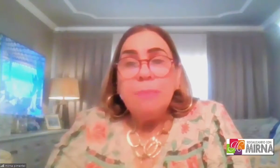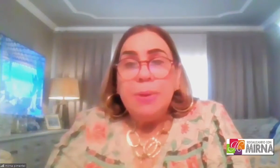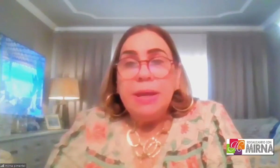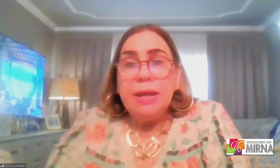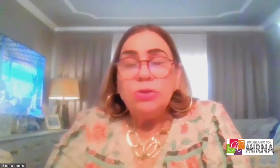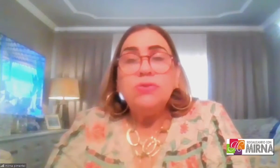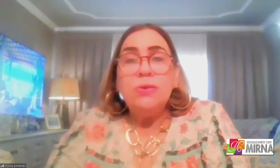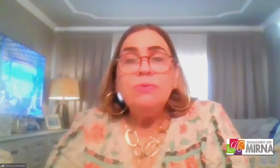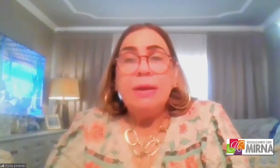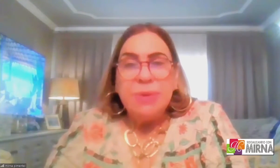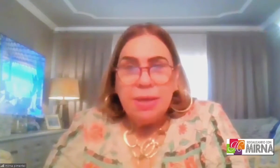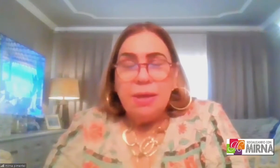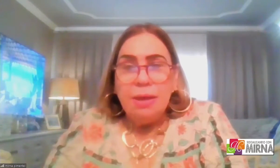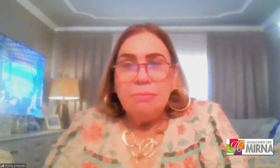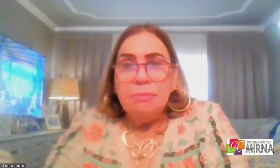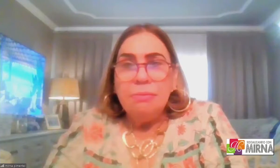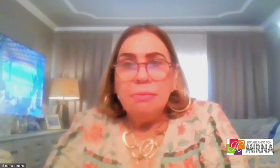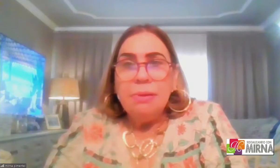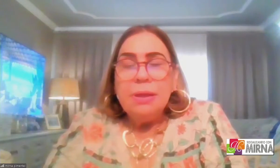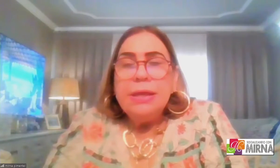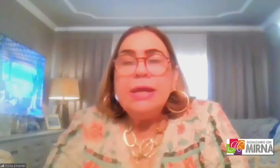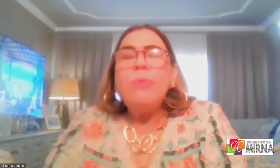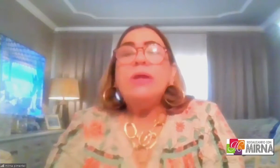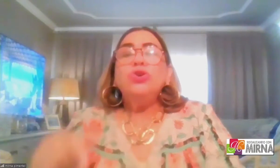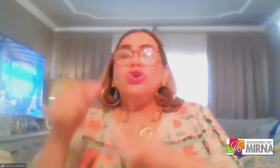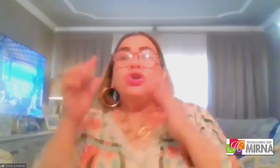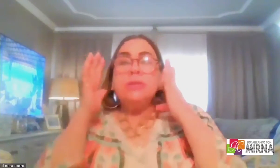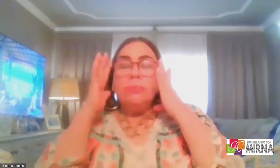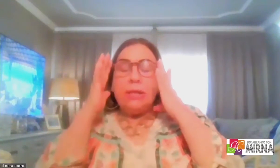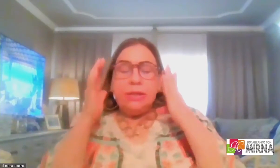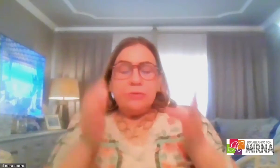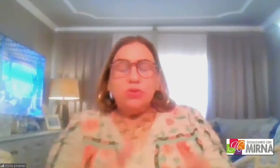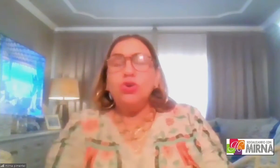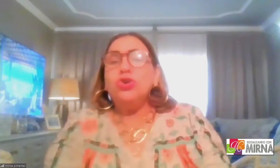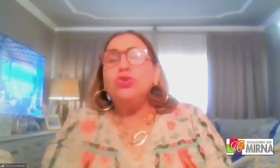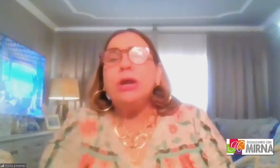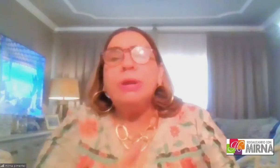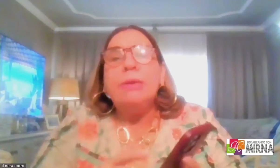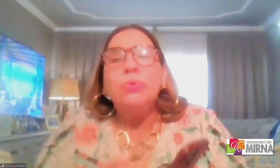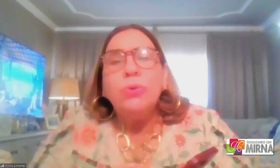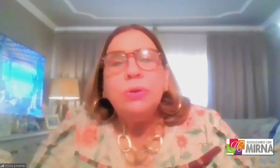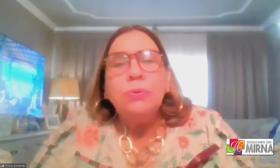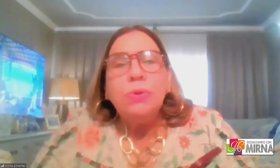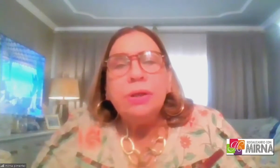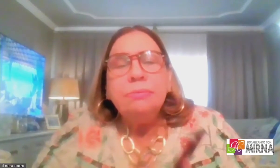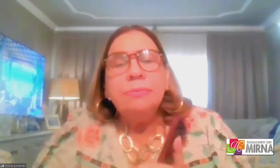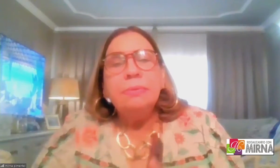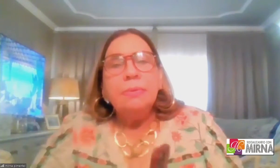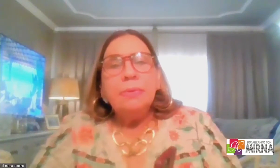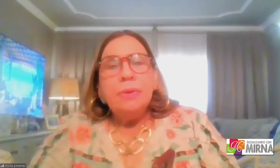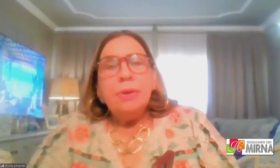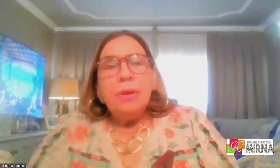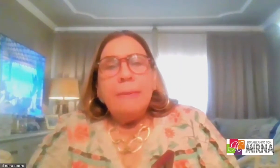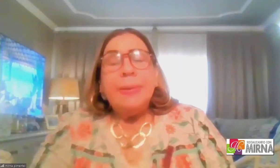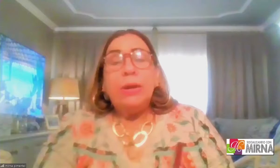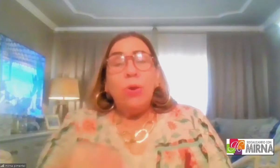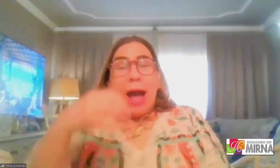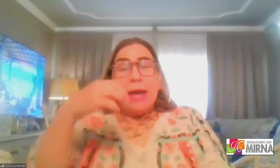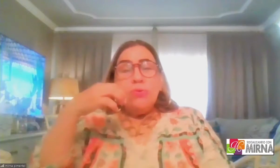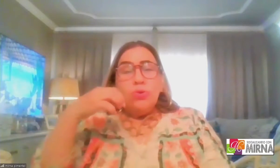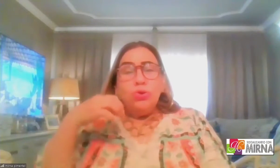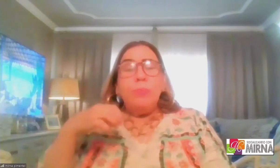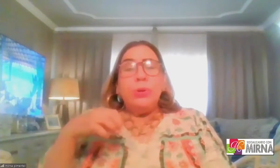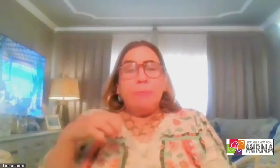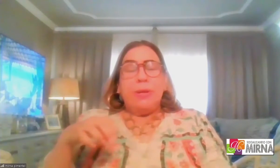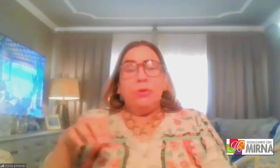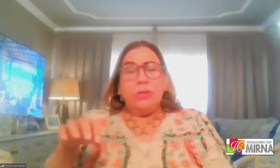da mucha pena, yo soy una vieja. Y cuando yo no sé una dirección, yo de una vez la busco en Google. Pero